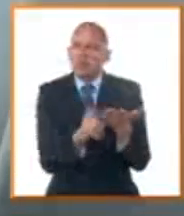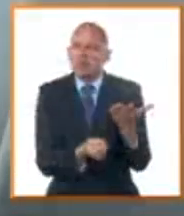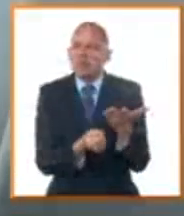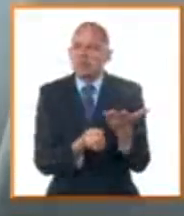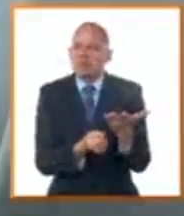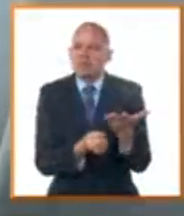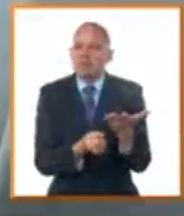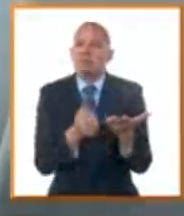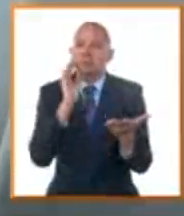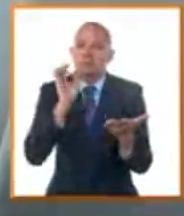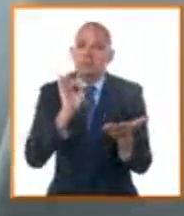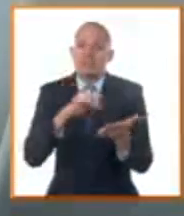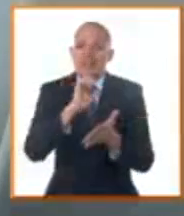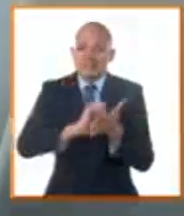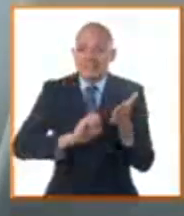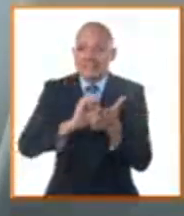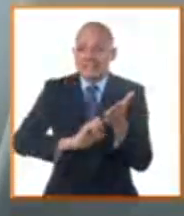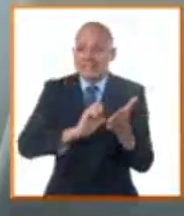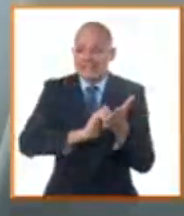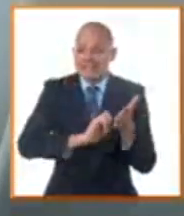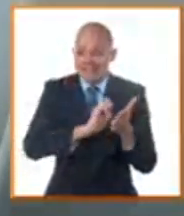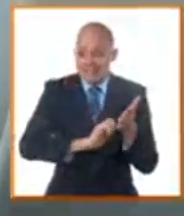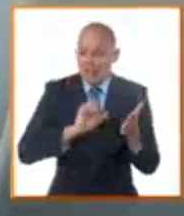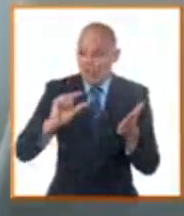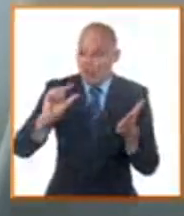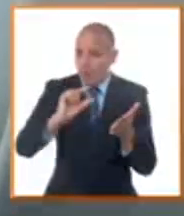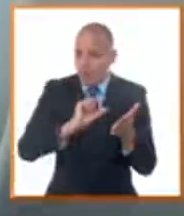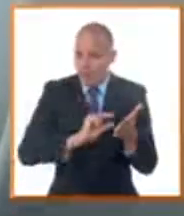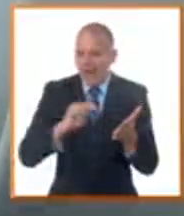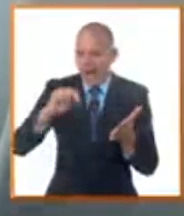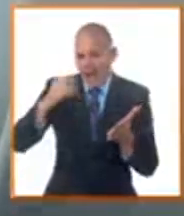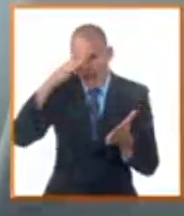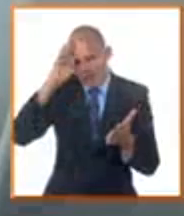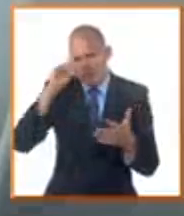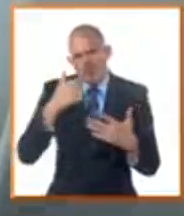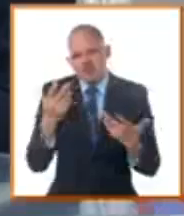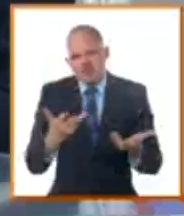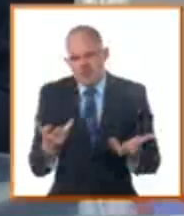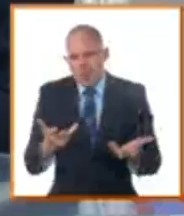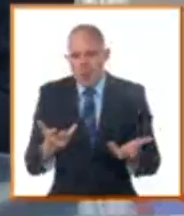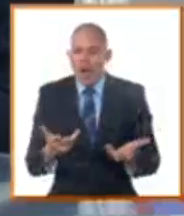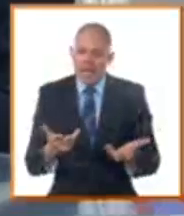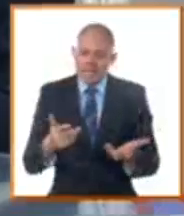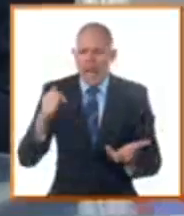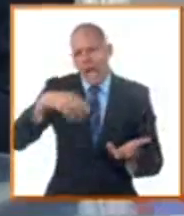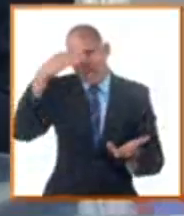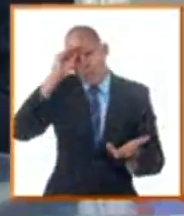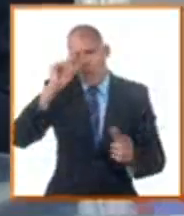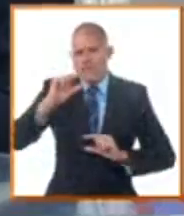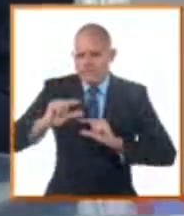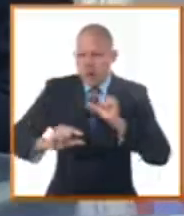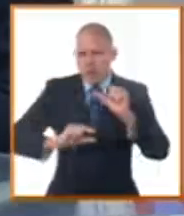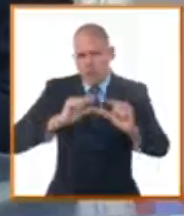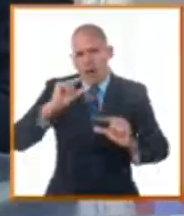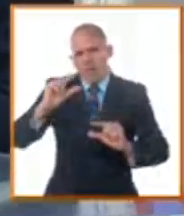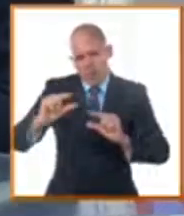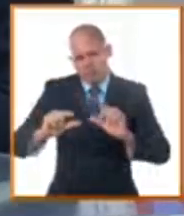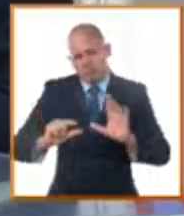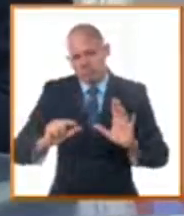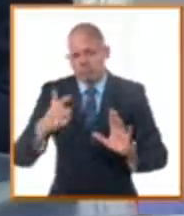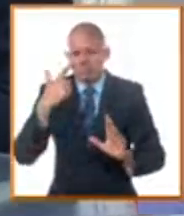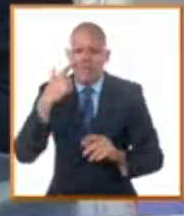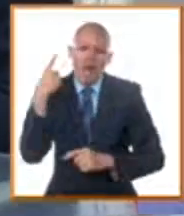ido creciendo paulatinamente. Sí, conversábamos esta mañana que inclusive antes de la pandemia